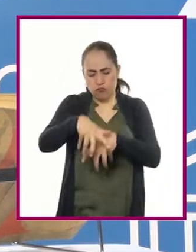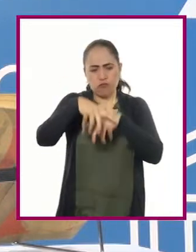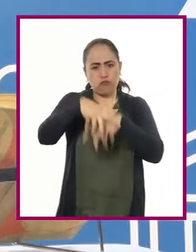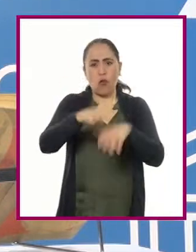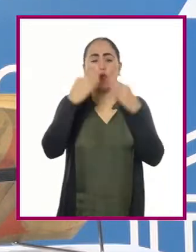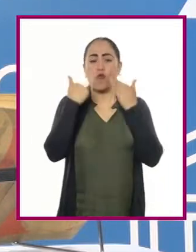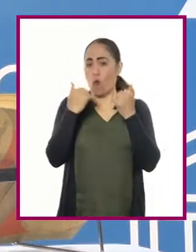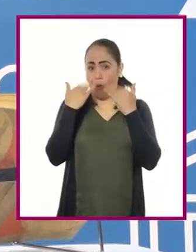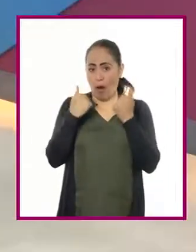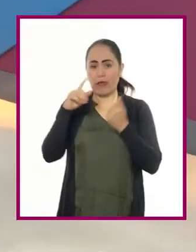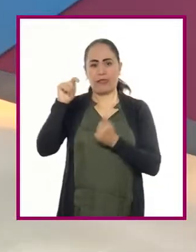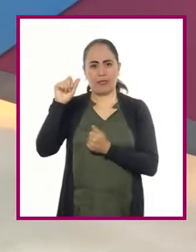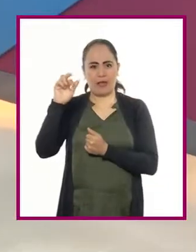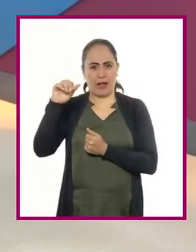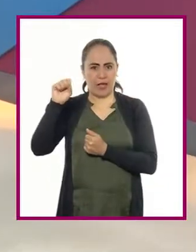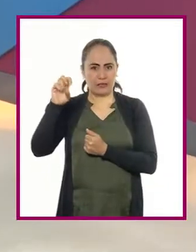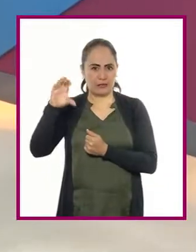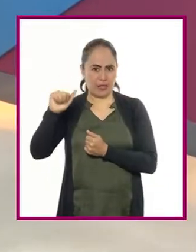sin tarasca.